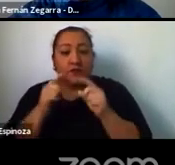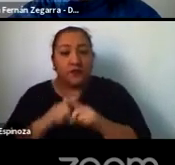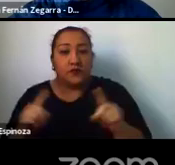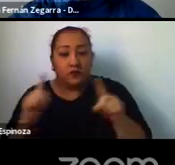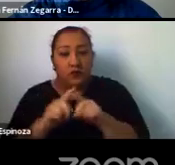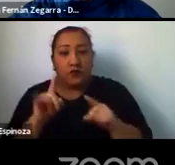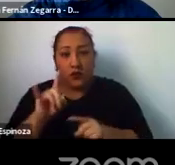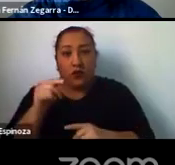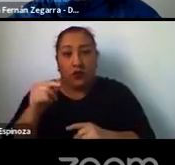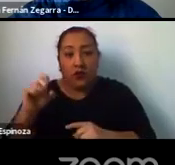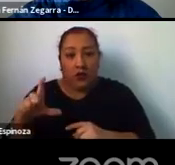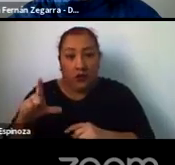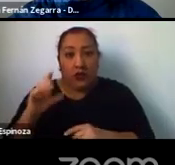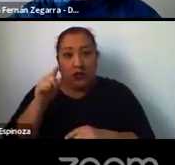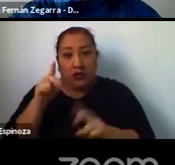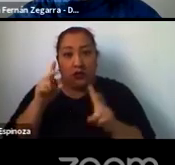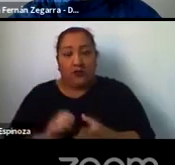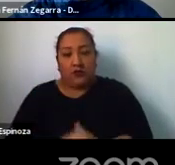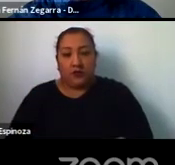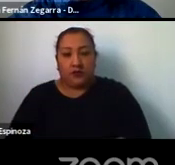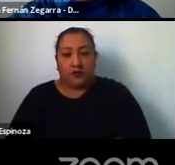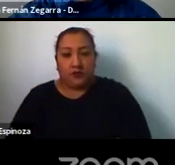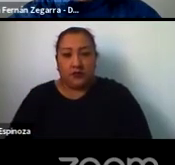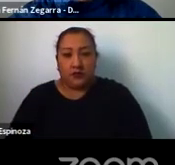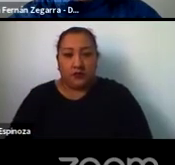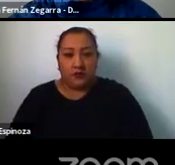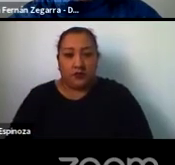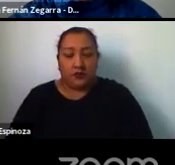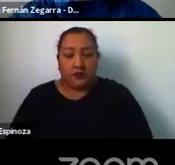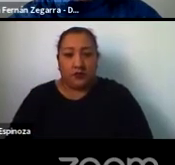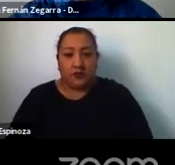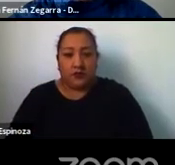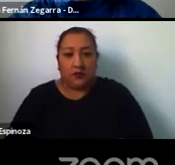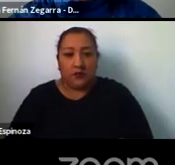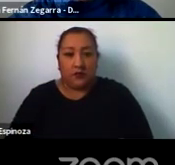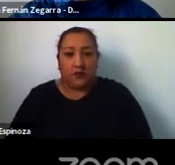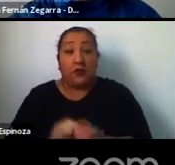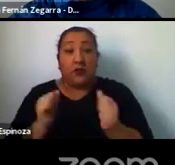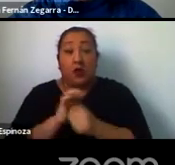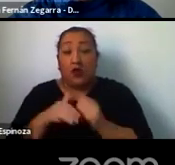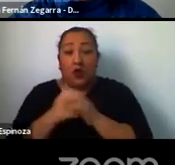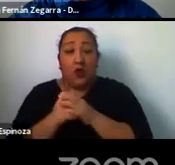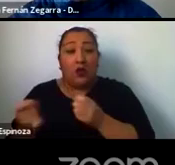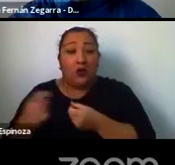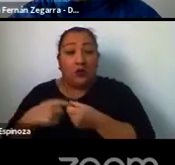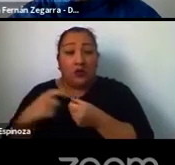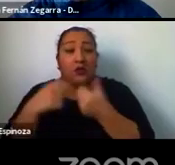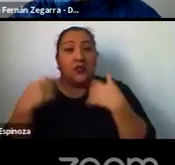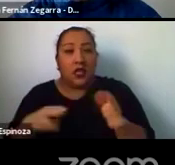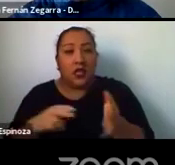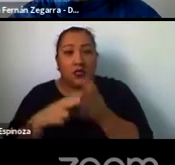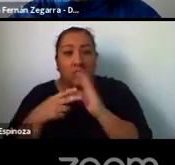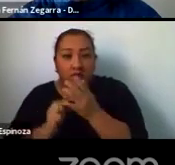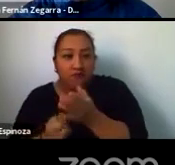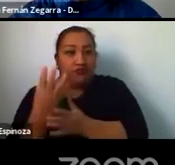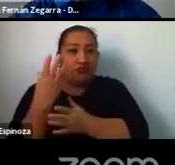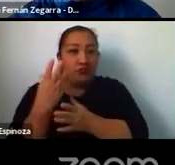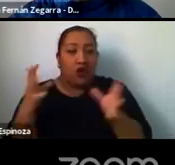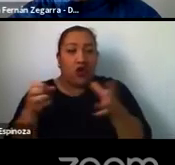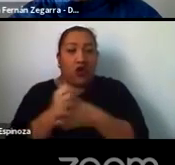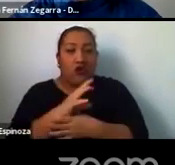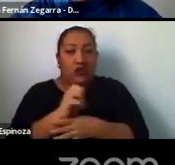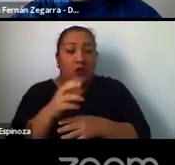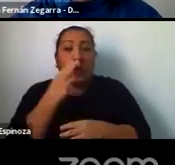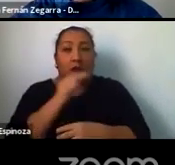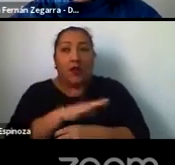UGELs, porque es desde ese nivel en el que hay que trabajar. Y en la línea de participación hemos reactivado el Consejo Consultivo de